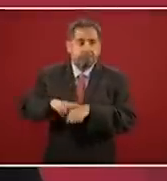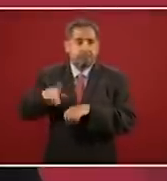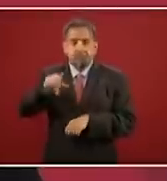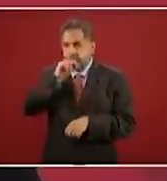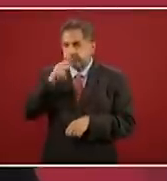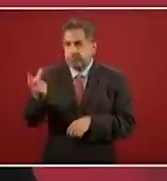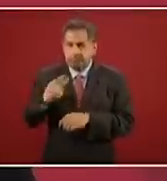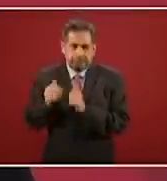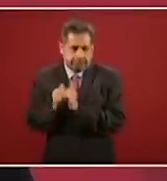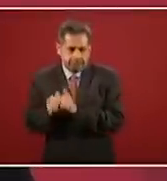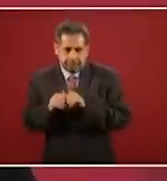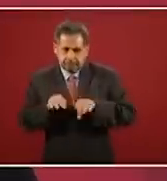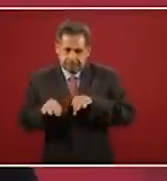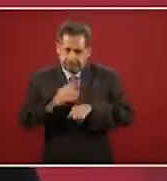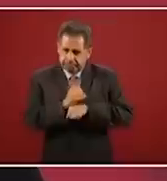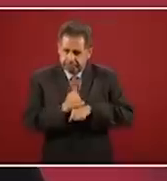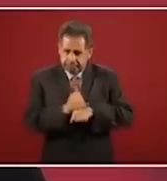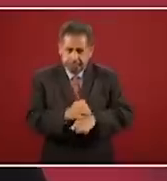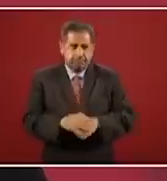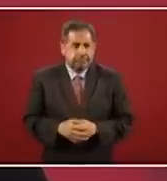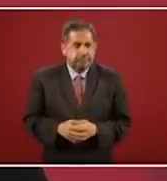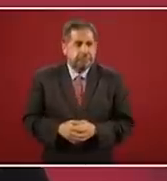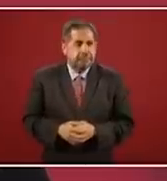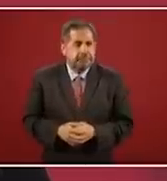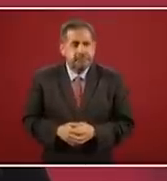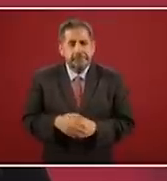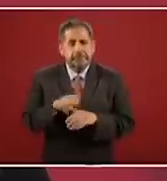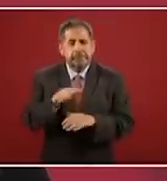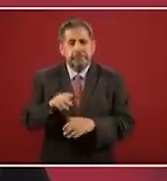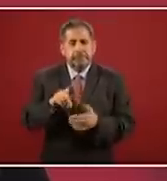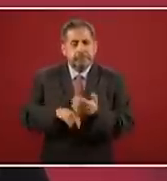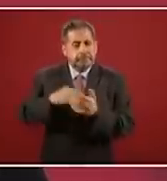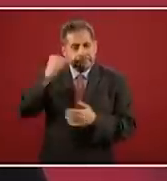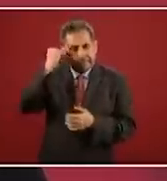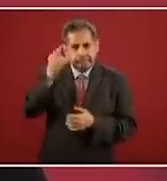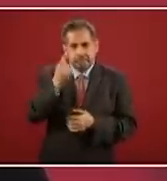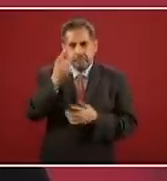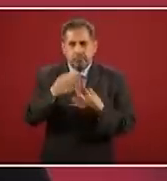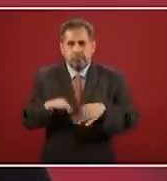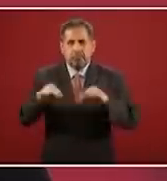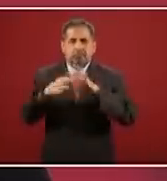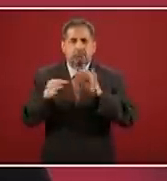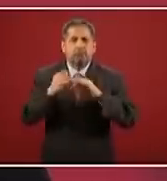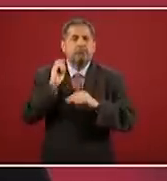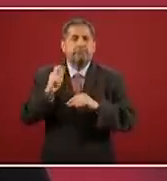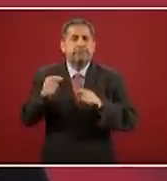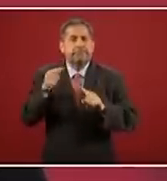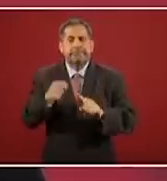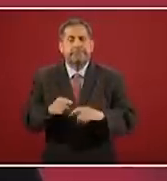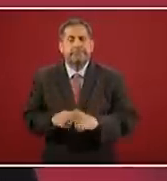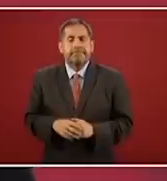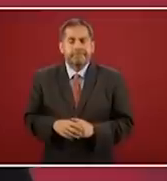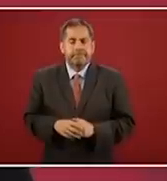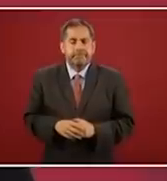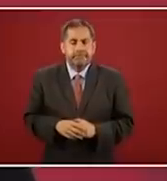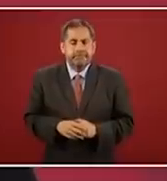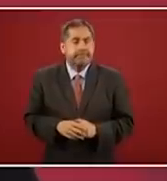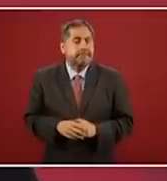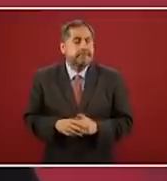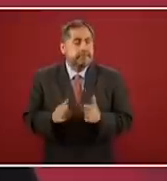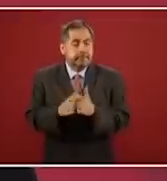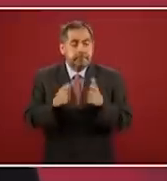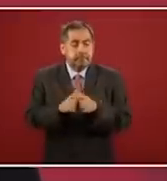Respecto conceptualmente es muy importante el hecho de entender que los grupos